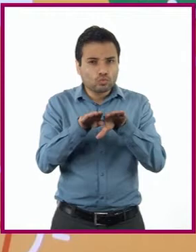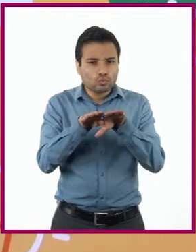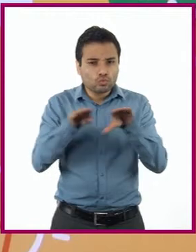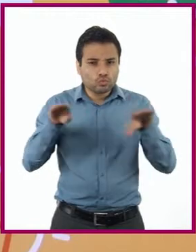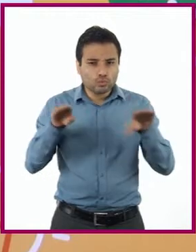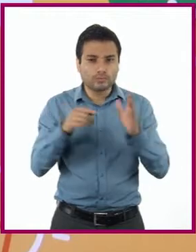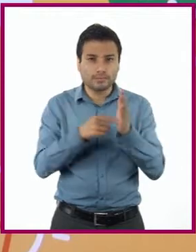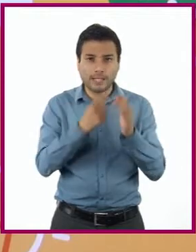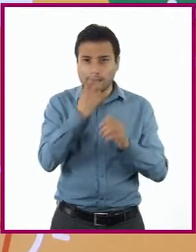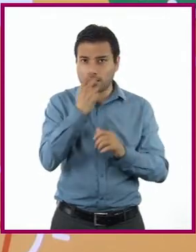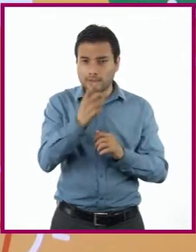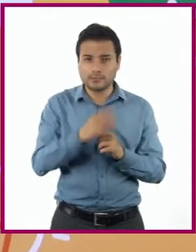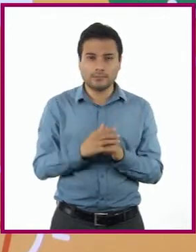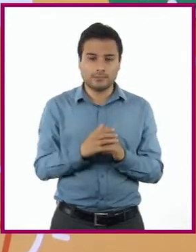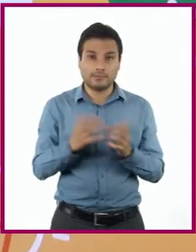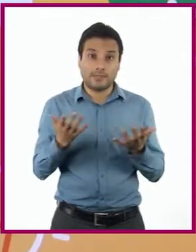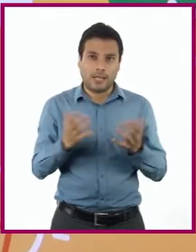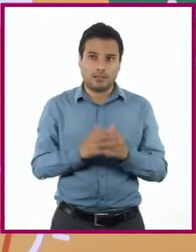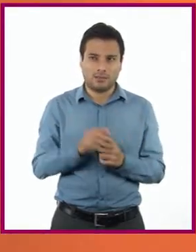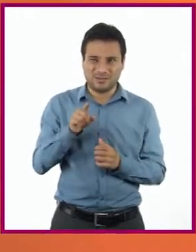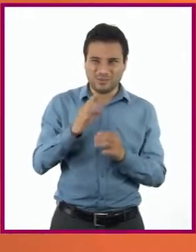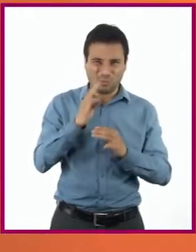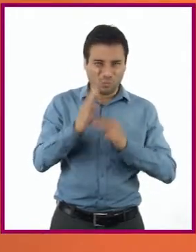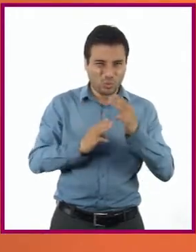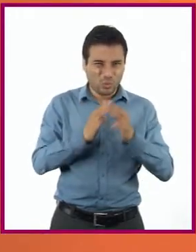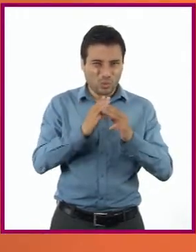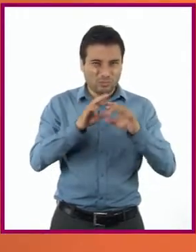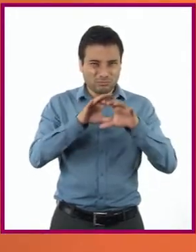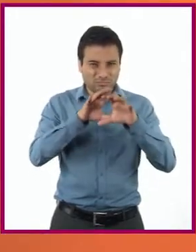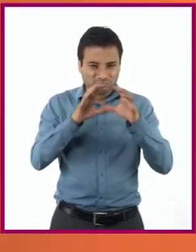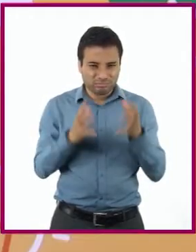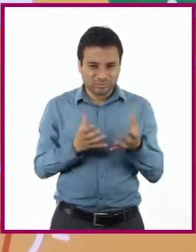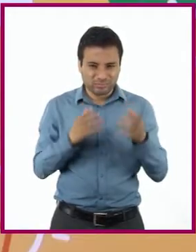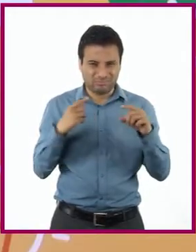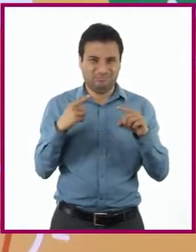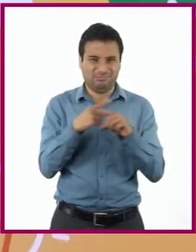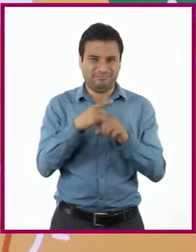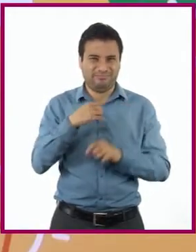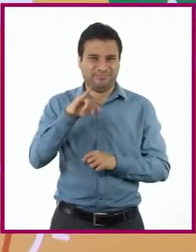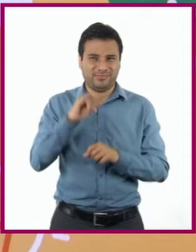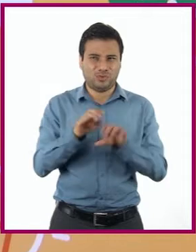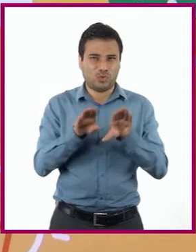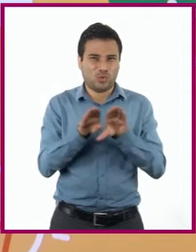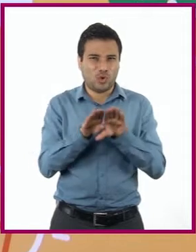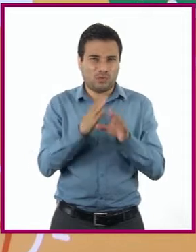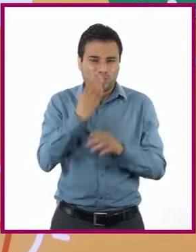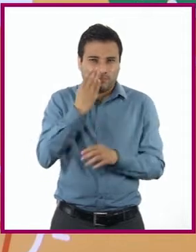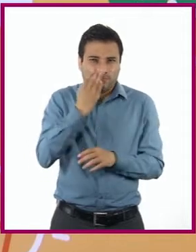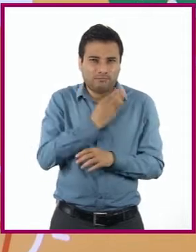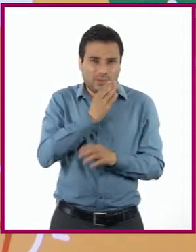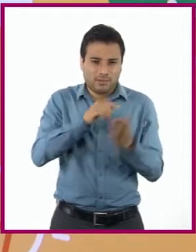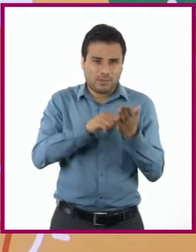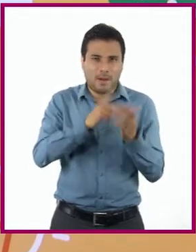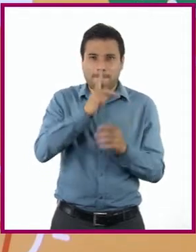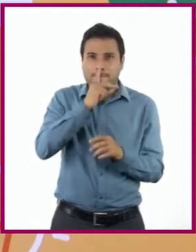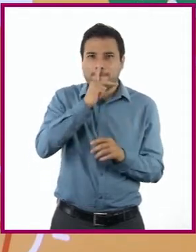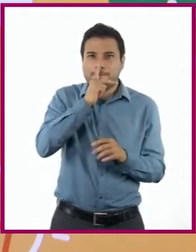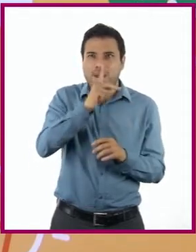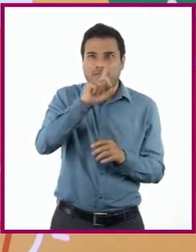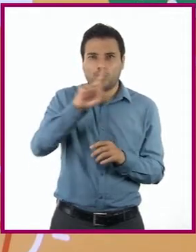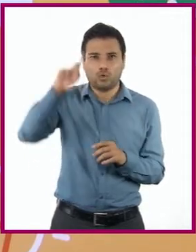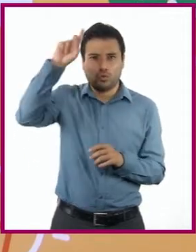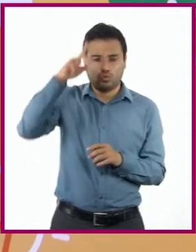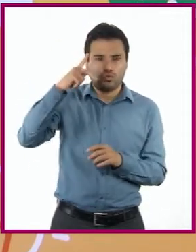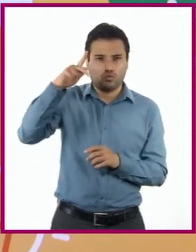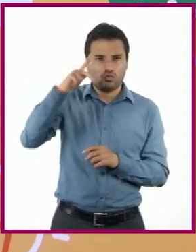consecuencia, no permitían la idea de una tierra esférica, pues no querían contradecir la palabra de Dios. Por esta razón,